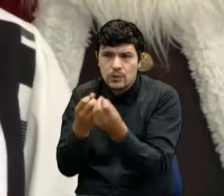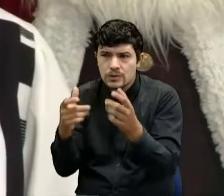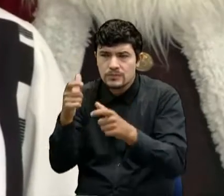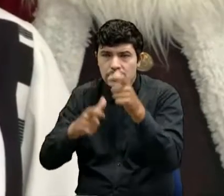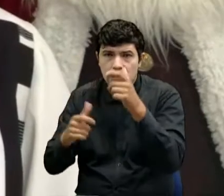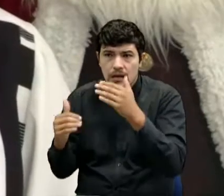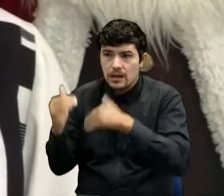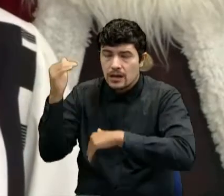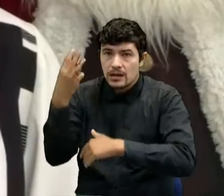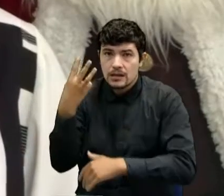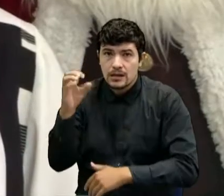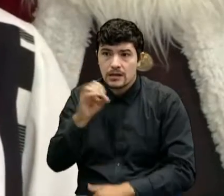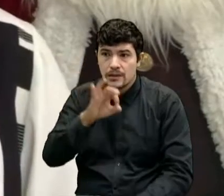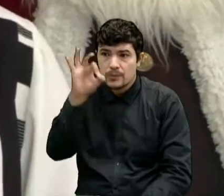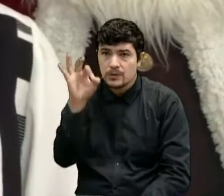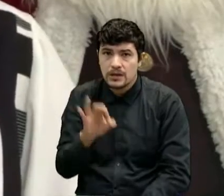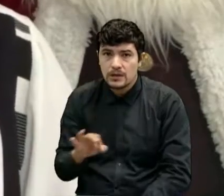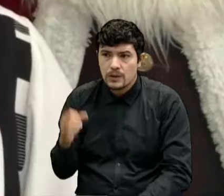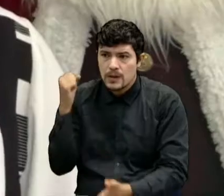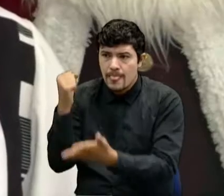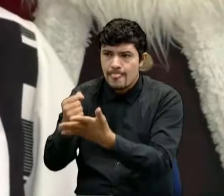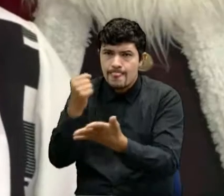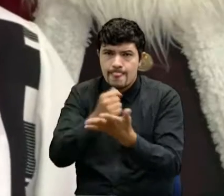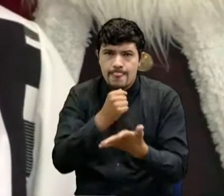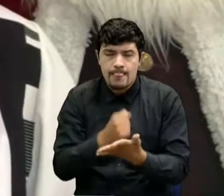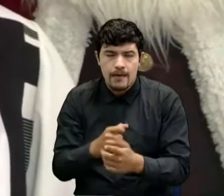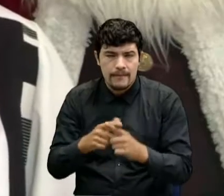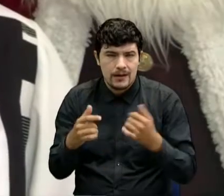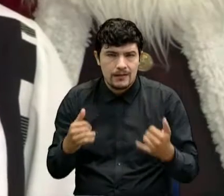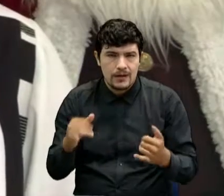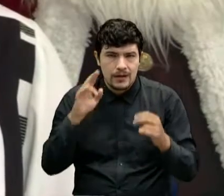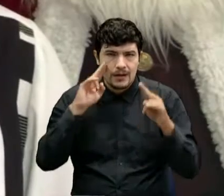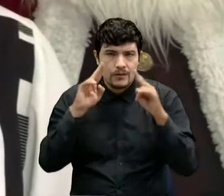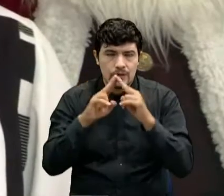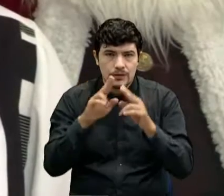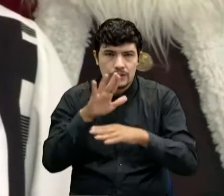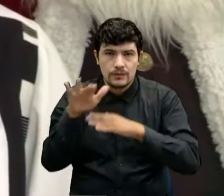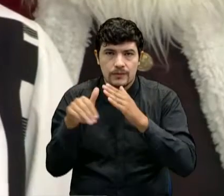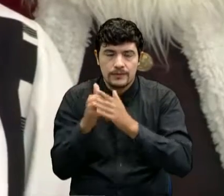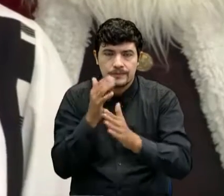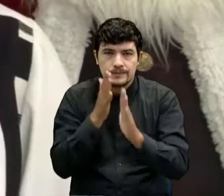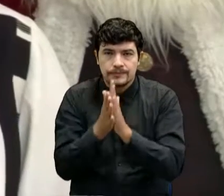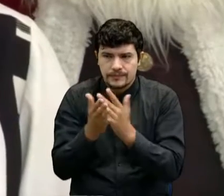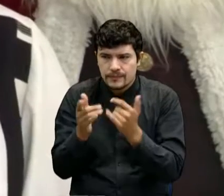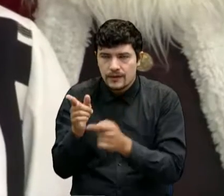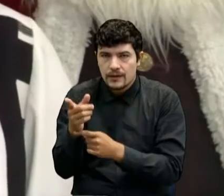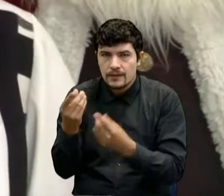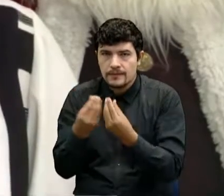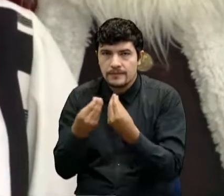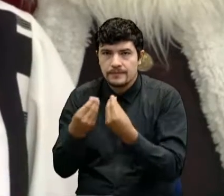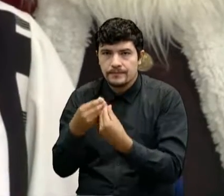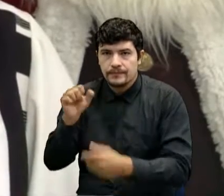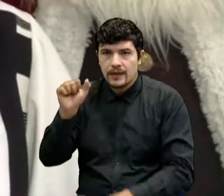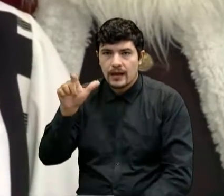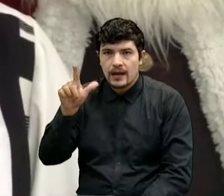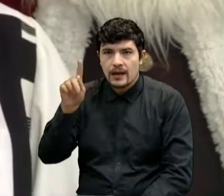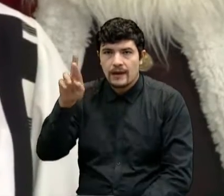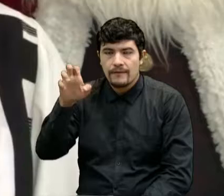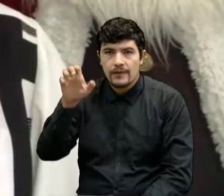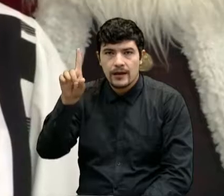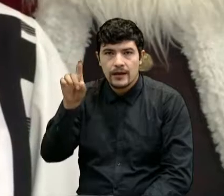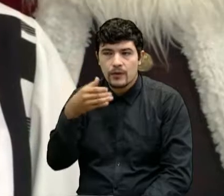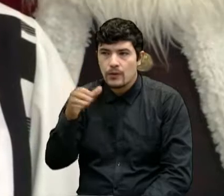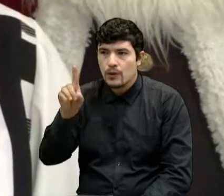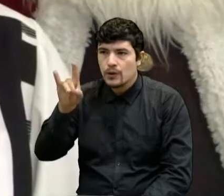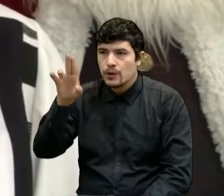comparado con el mismo mes de años anteriores. Precisamente para ampliar esa información hacemos contacto con el periodista Alfredo Durán. Alfredo, los saludo